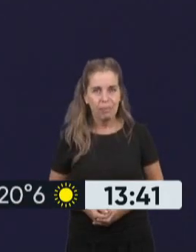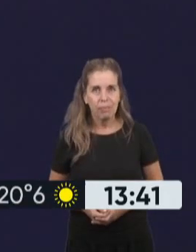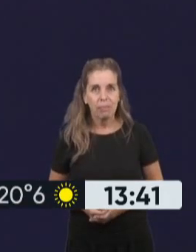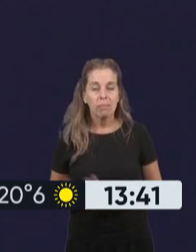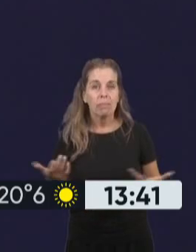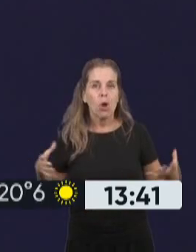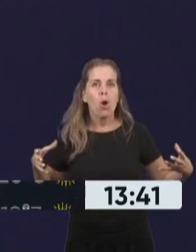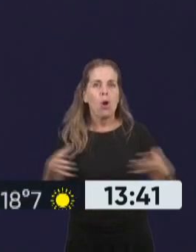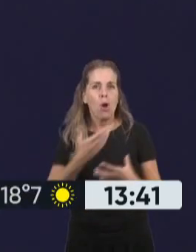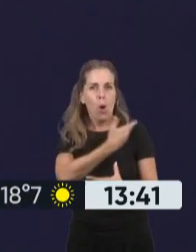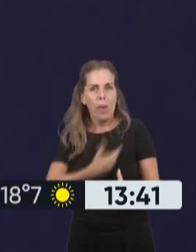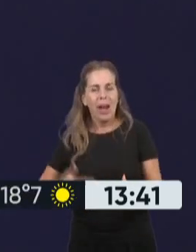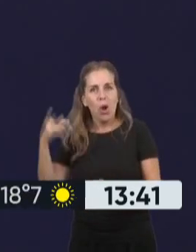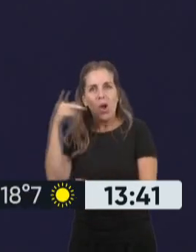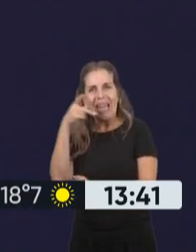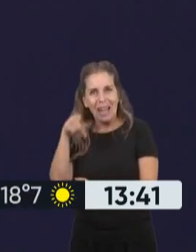digamos,